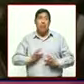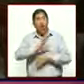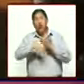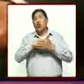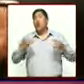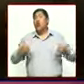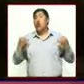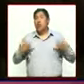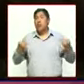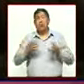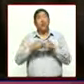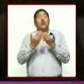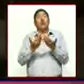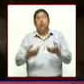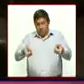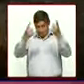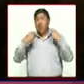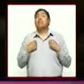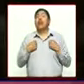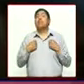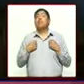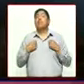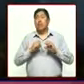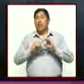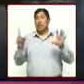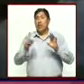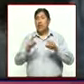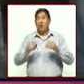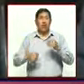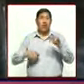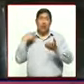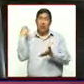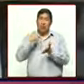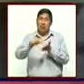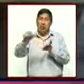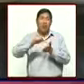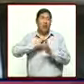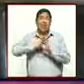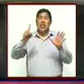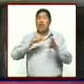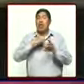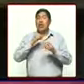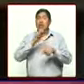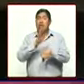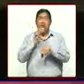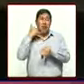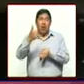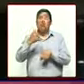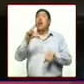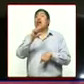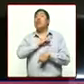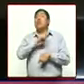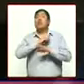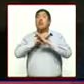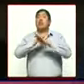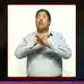todos son jóvenes que vinieron. Nadie les pagó, nadie los llamó. Y miren, la policía quiere reprimir a los jóvenes